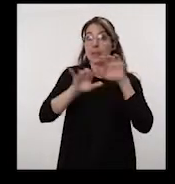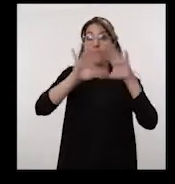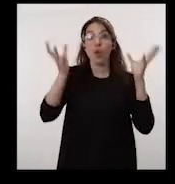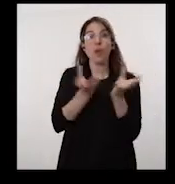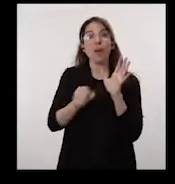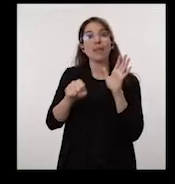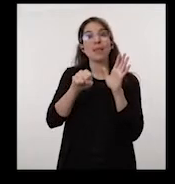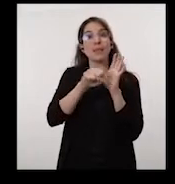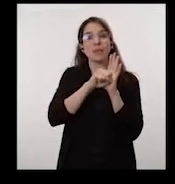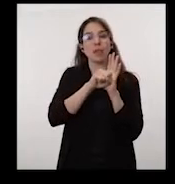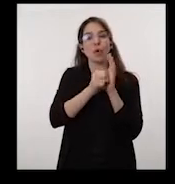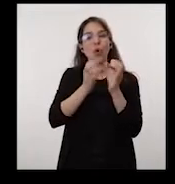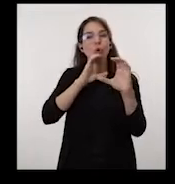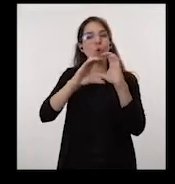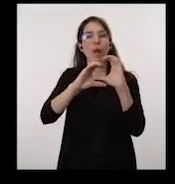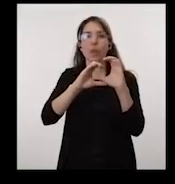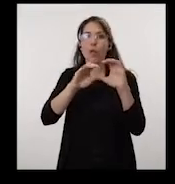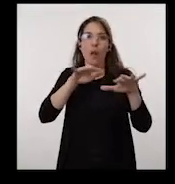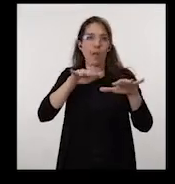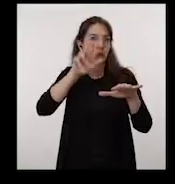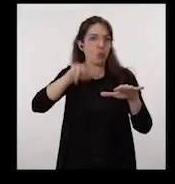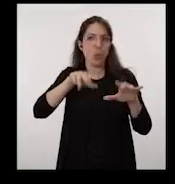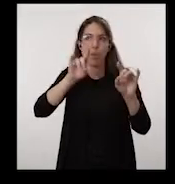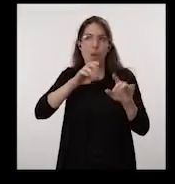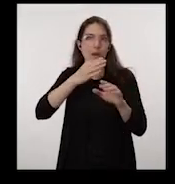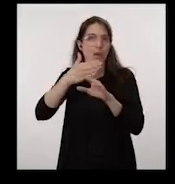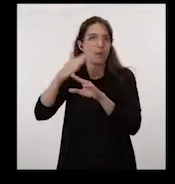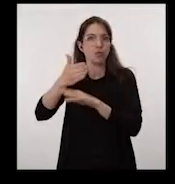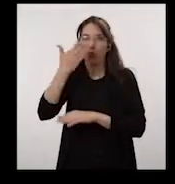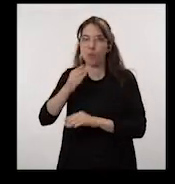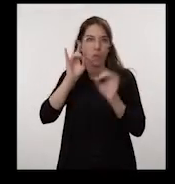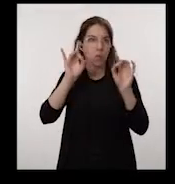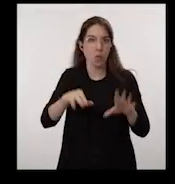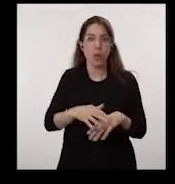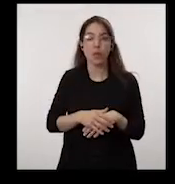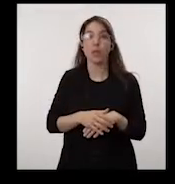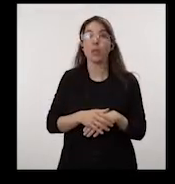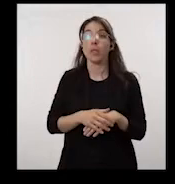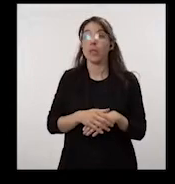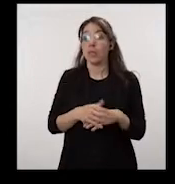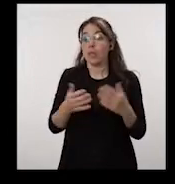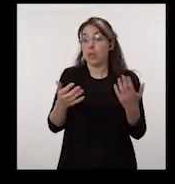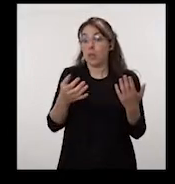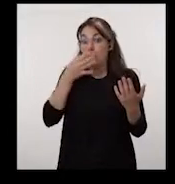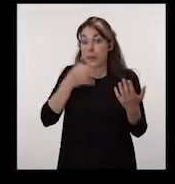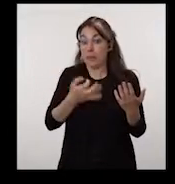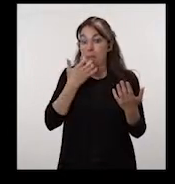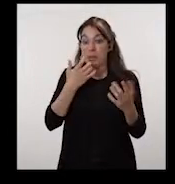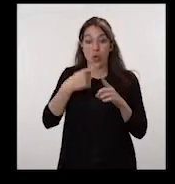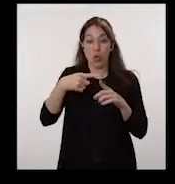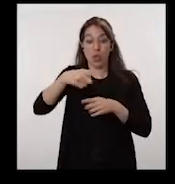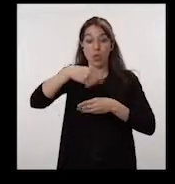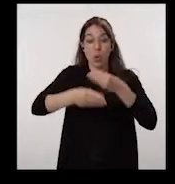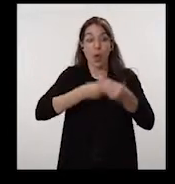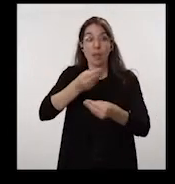global del sello es una acción más tan importante como el resto porque de hecho de poco valdría sí sí todo lo que estamos haciendo no se